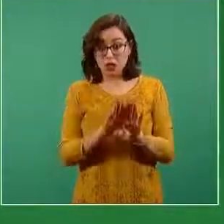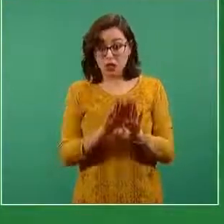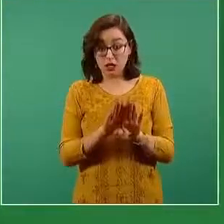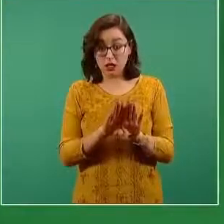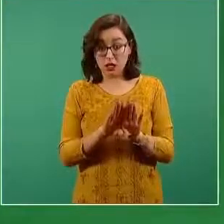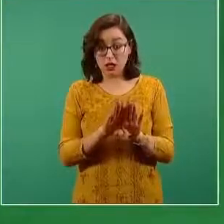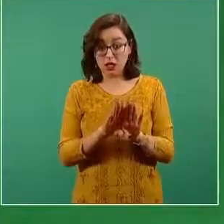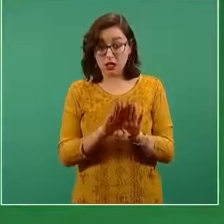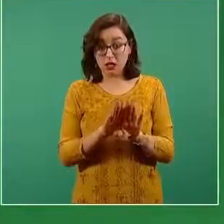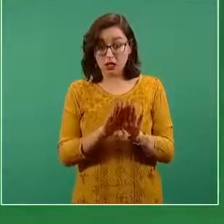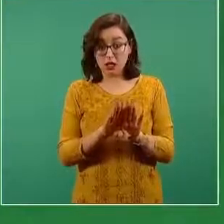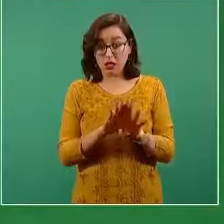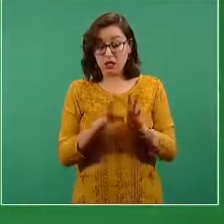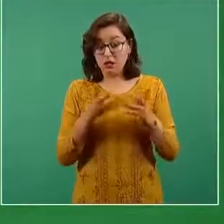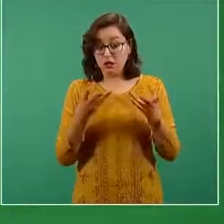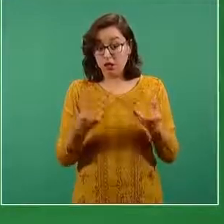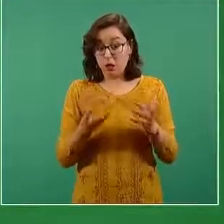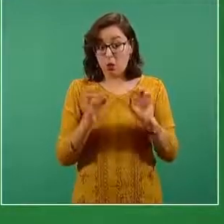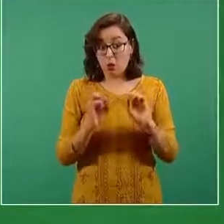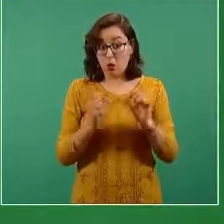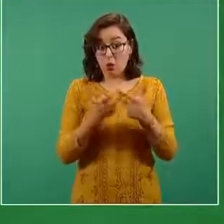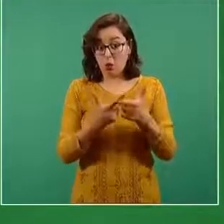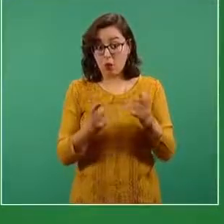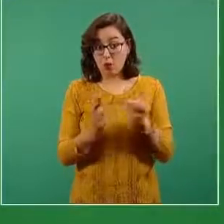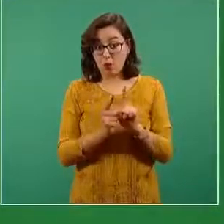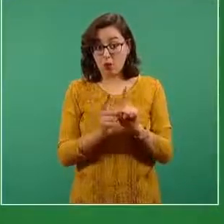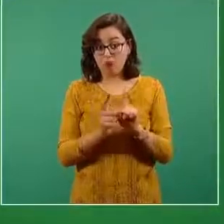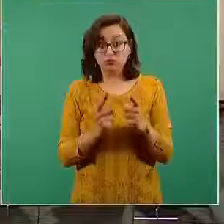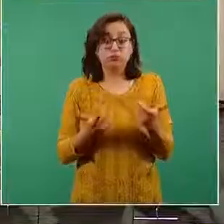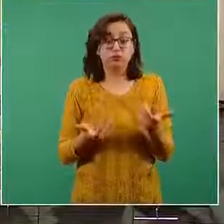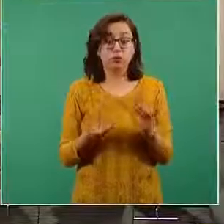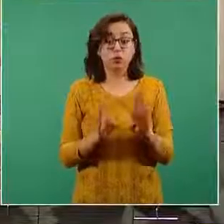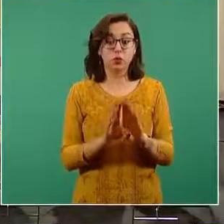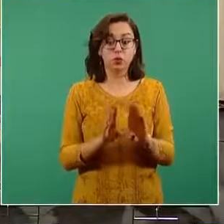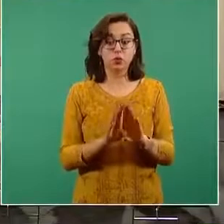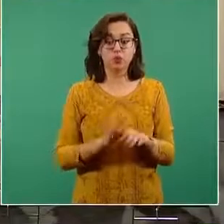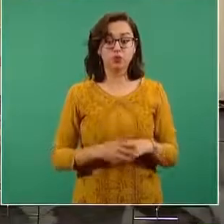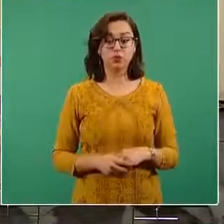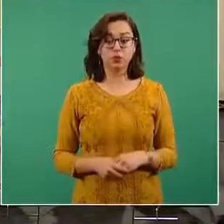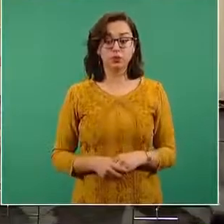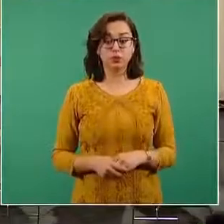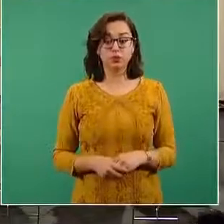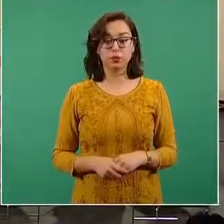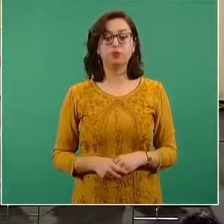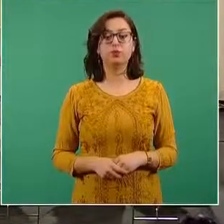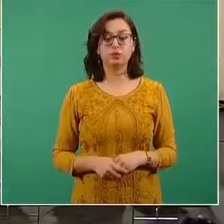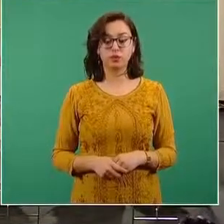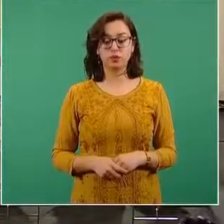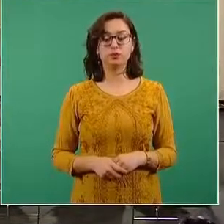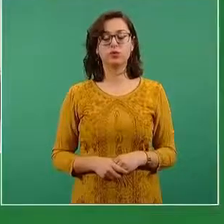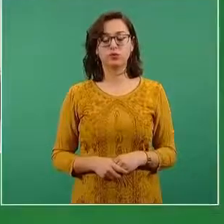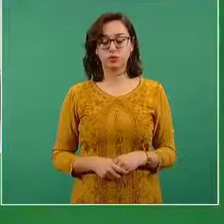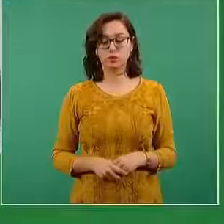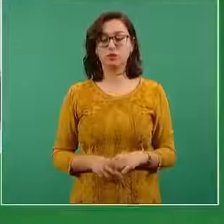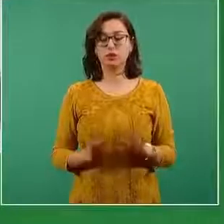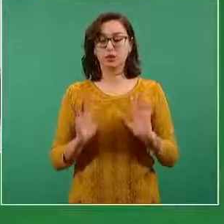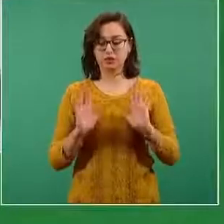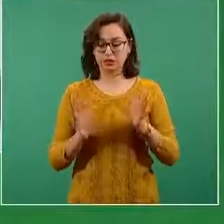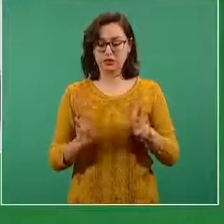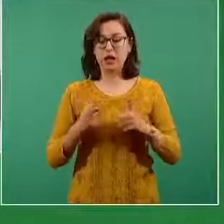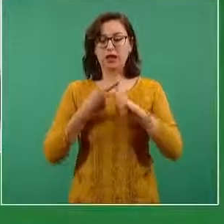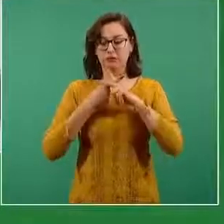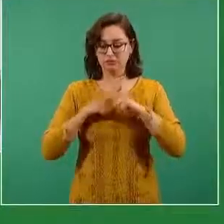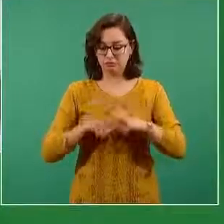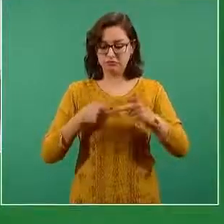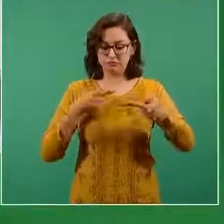¿Cierran solamente el grupo? ¿Cómo funcionaría? Gracias. Sí, efectivamente, estos protocolos consideran